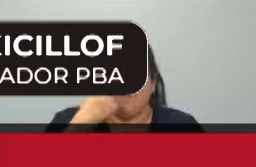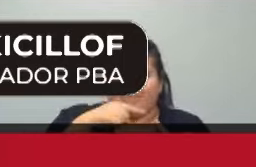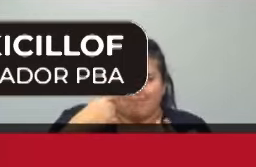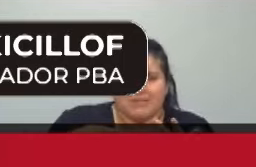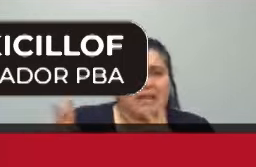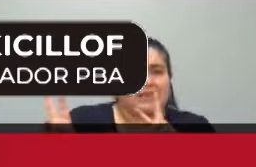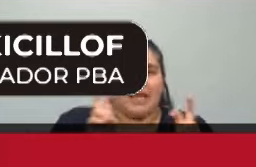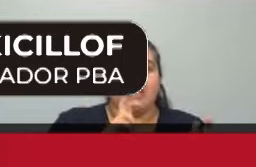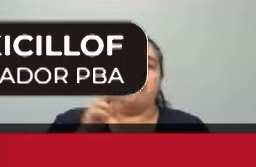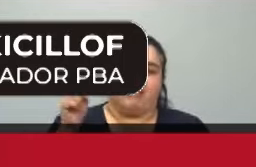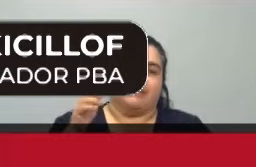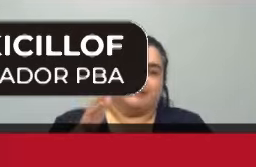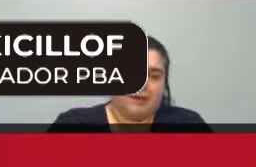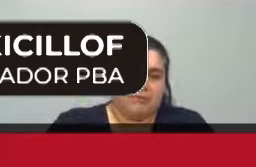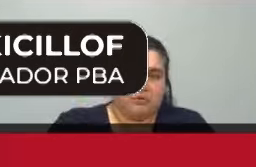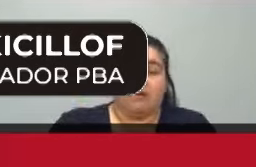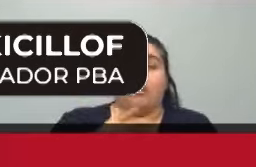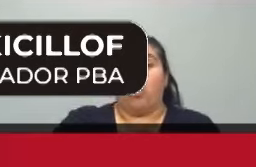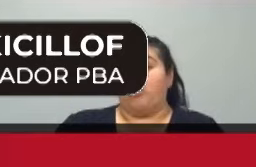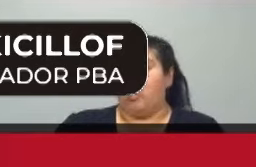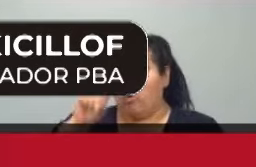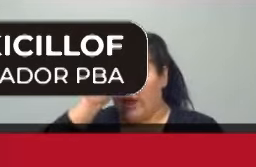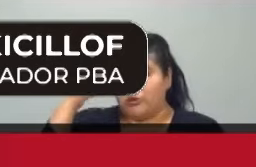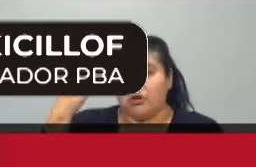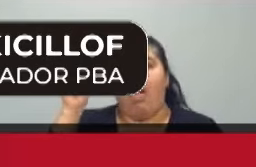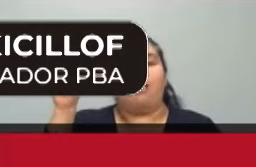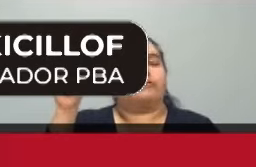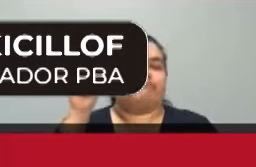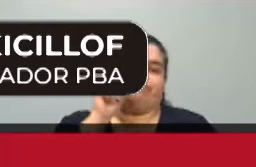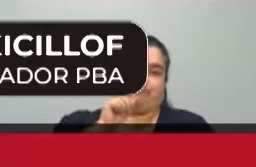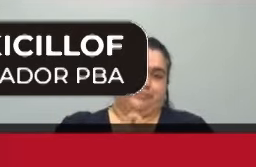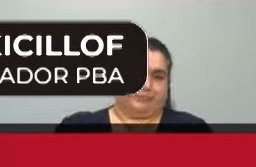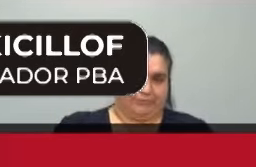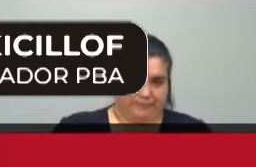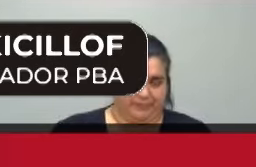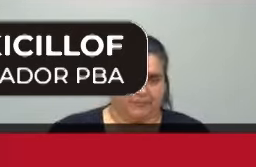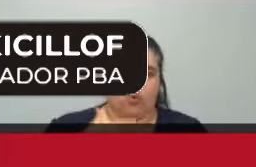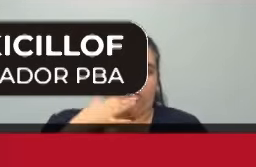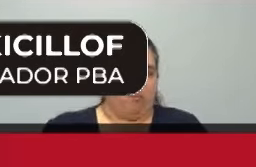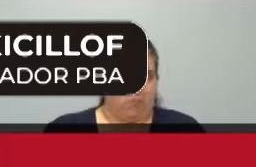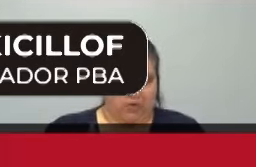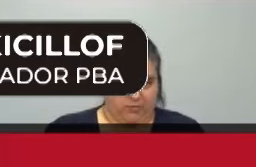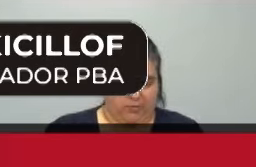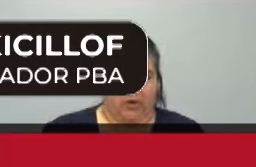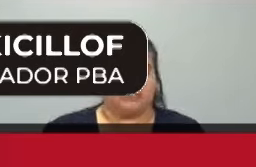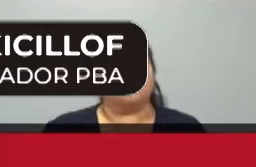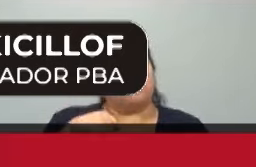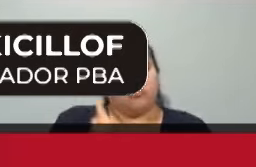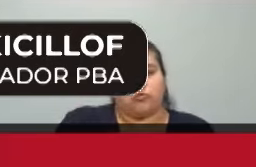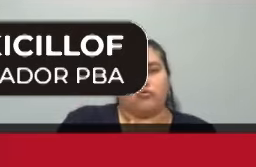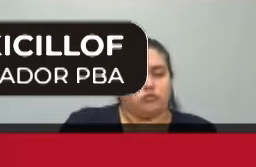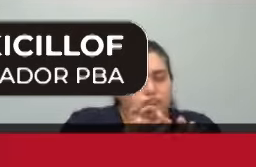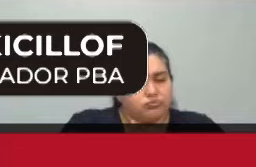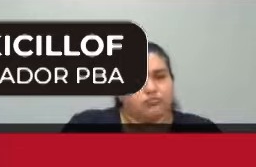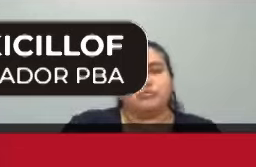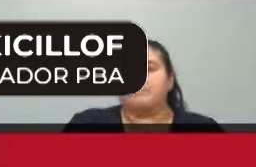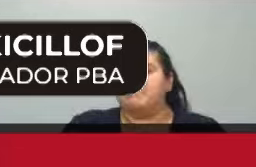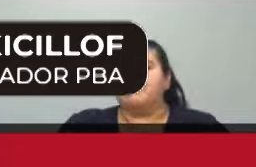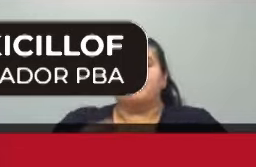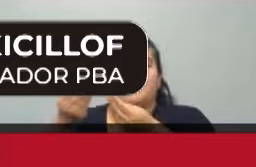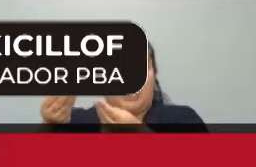está incumpliendo el gobierno nacional. Ante esto, lo que acabamos de realizar es una presentación formal al ministro de